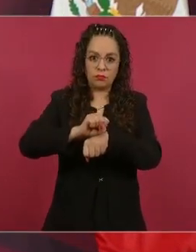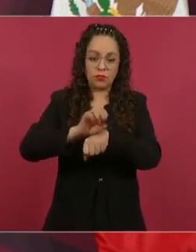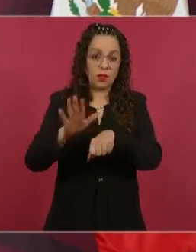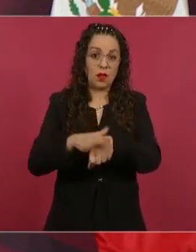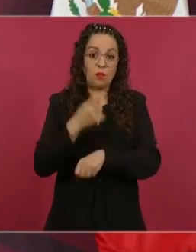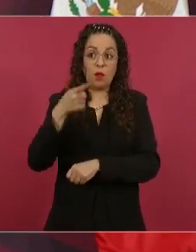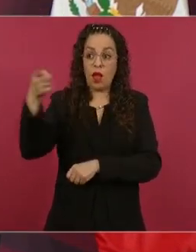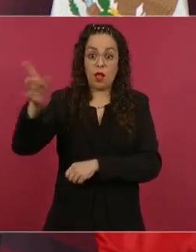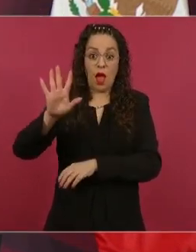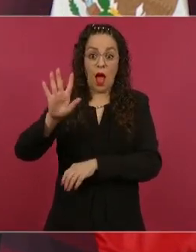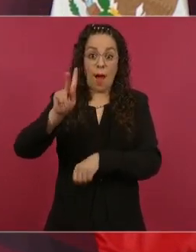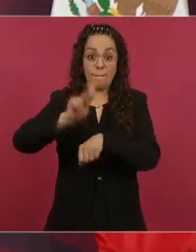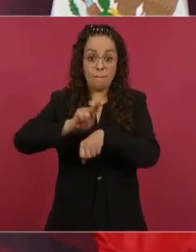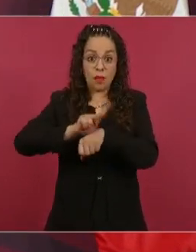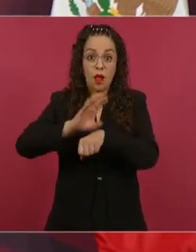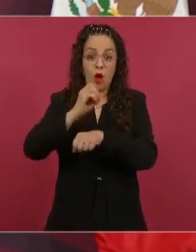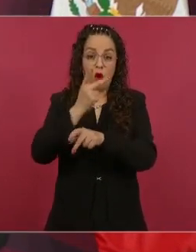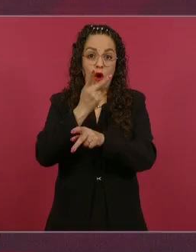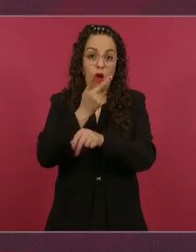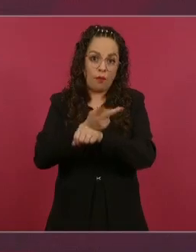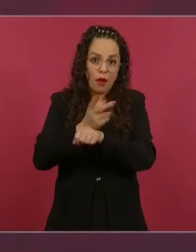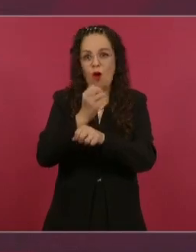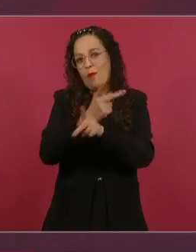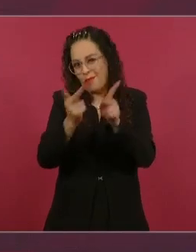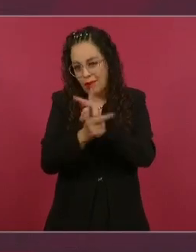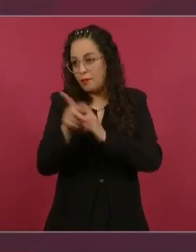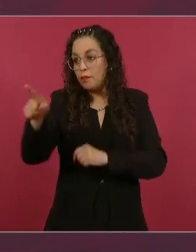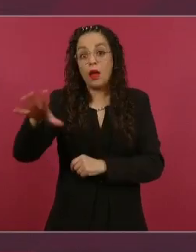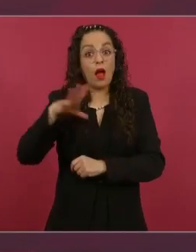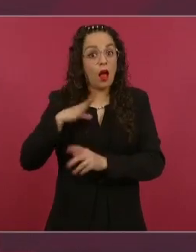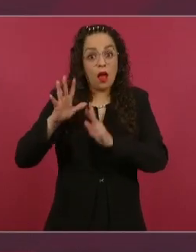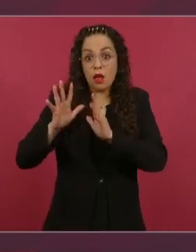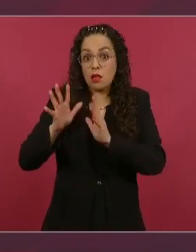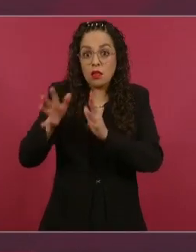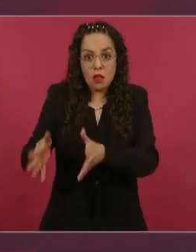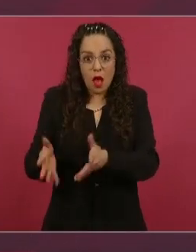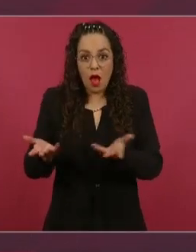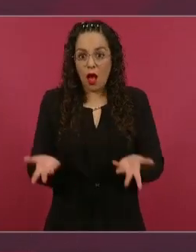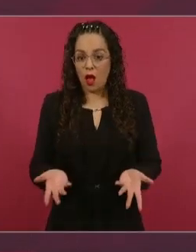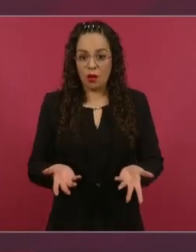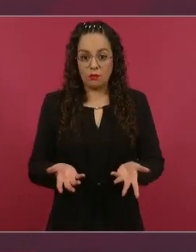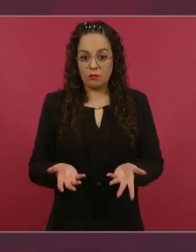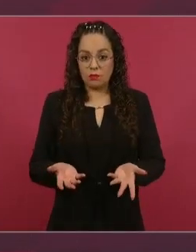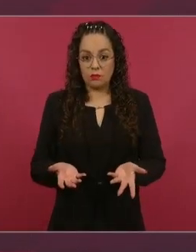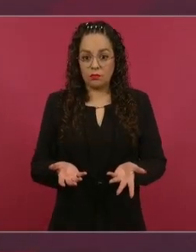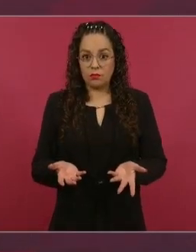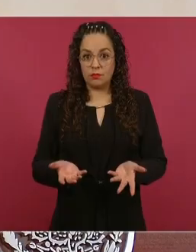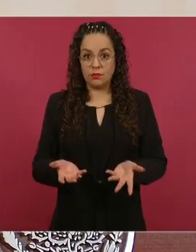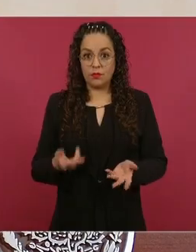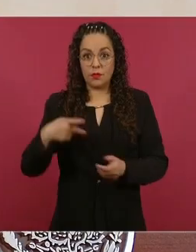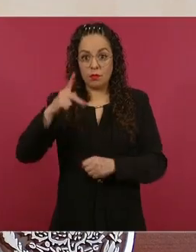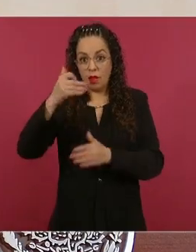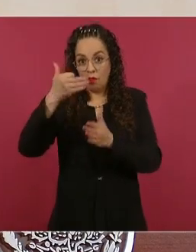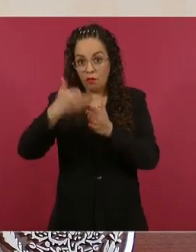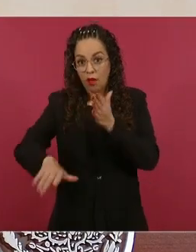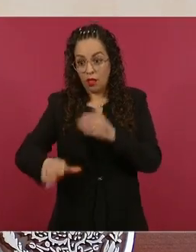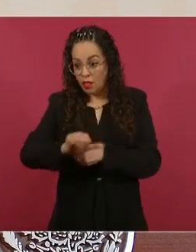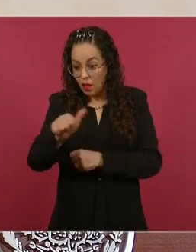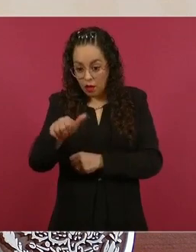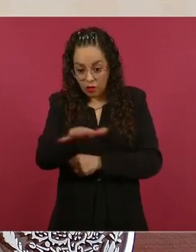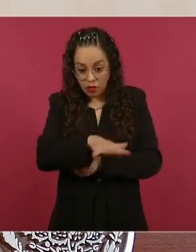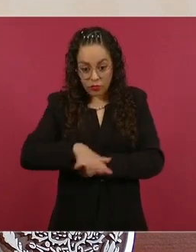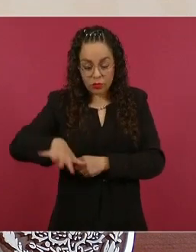becas, pero en el nivel básico, y es educación básica, es lo